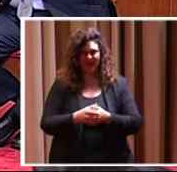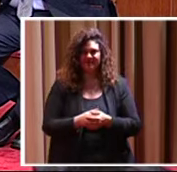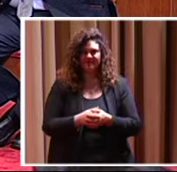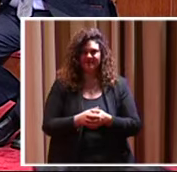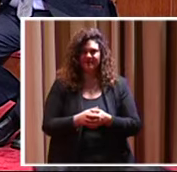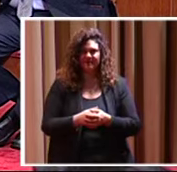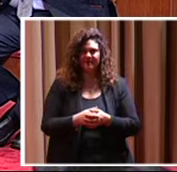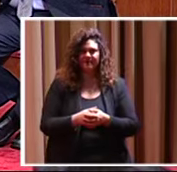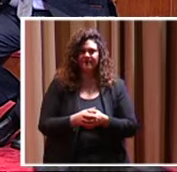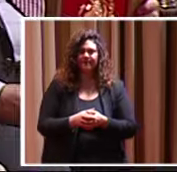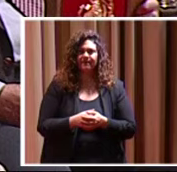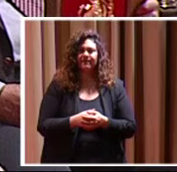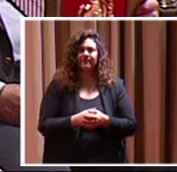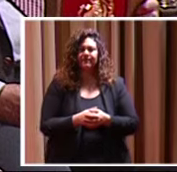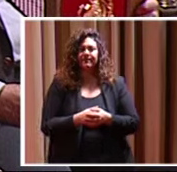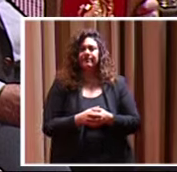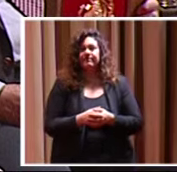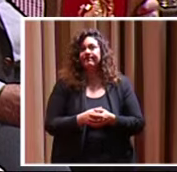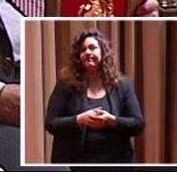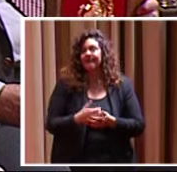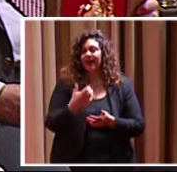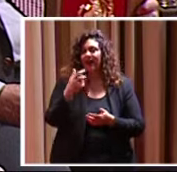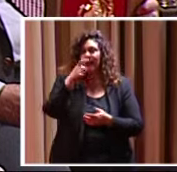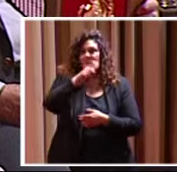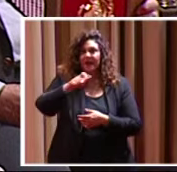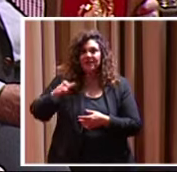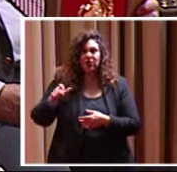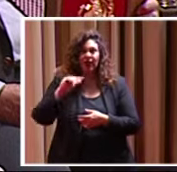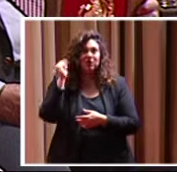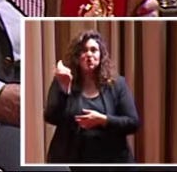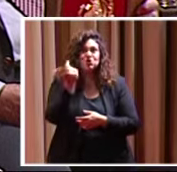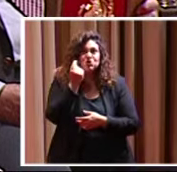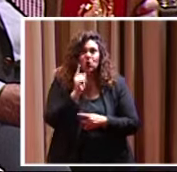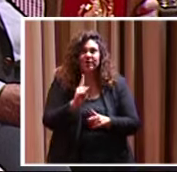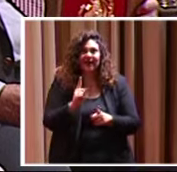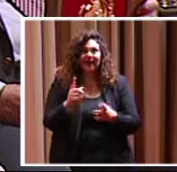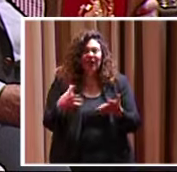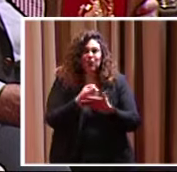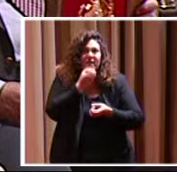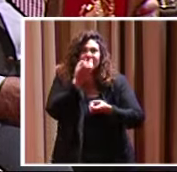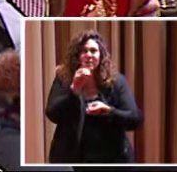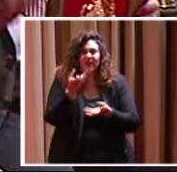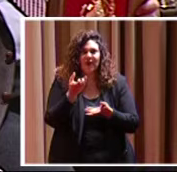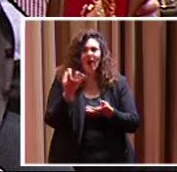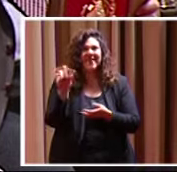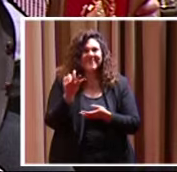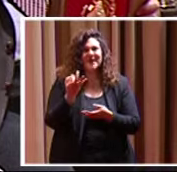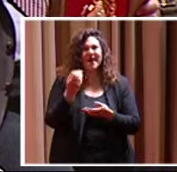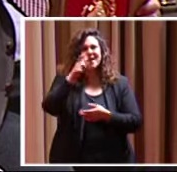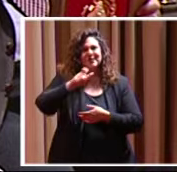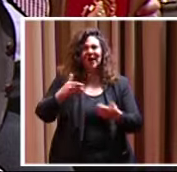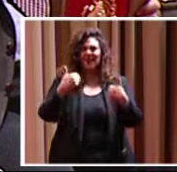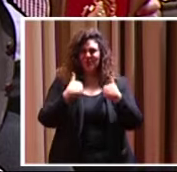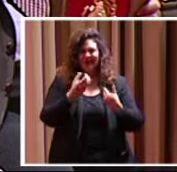ello no llegaría realmente a la ciudadanía si no tuviésemos a las personas, a los medios que nos conectan, que nos